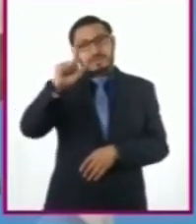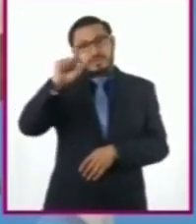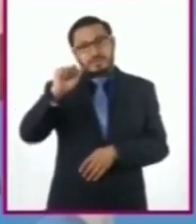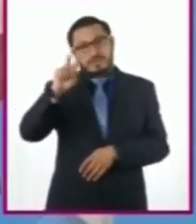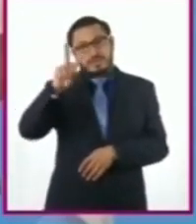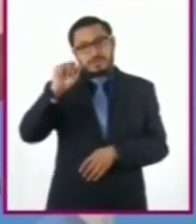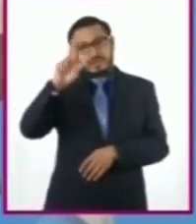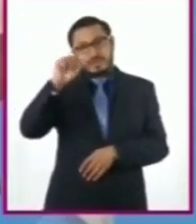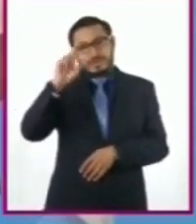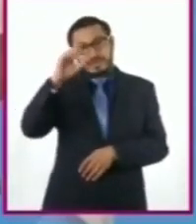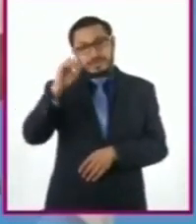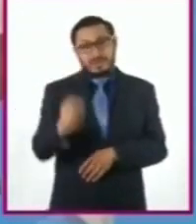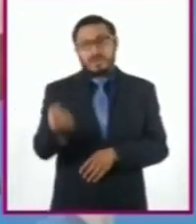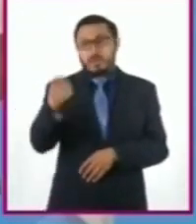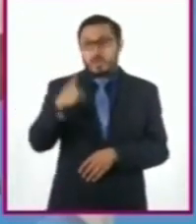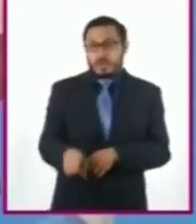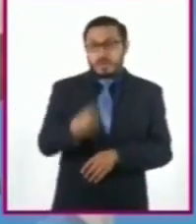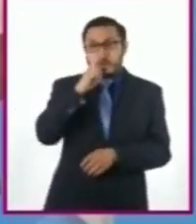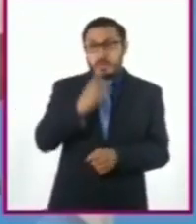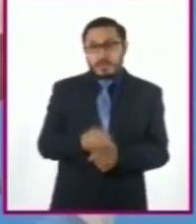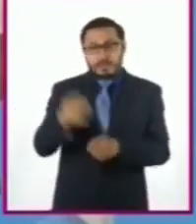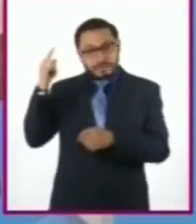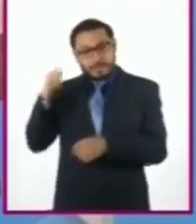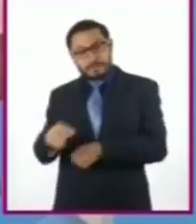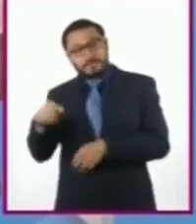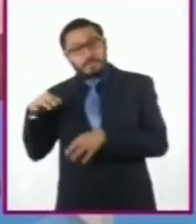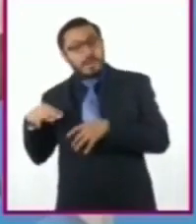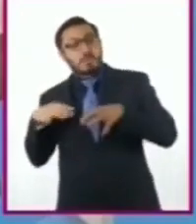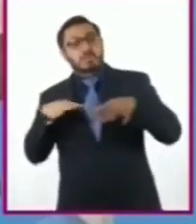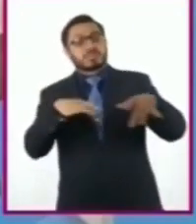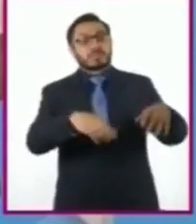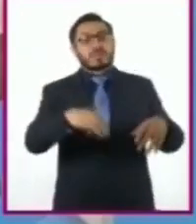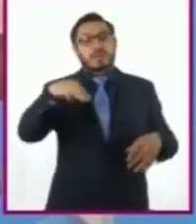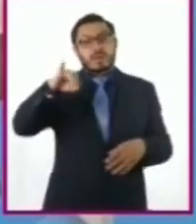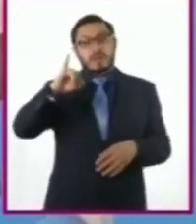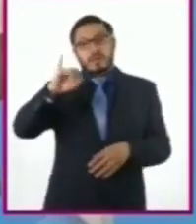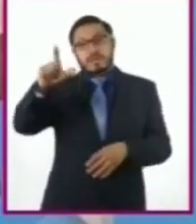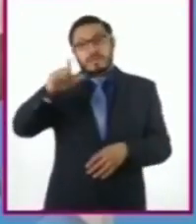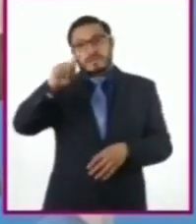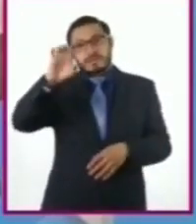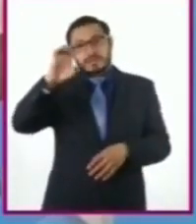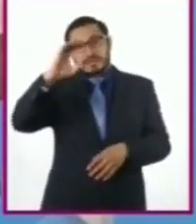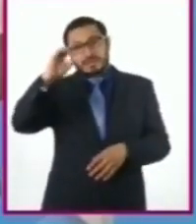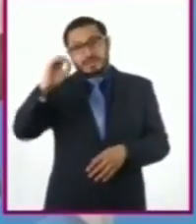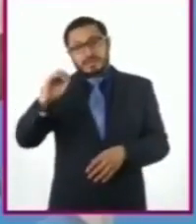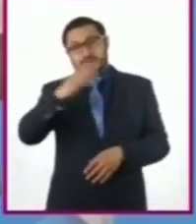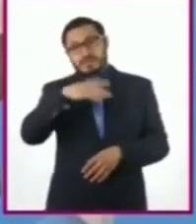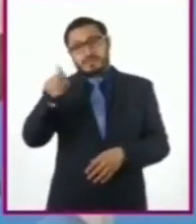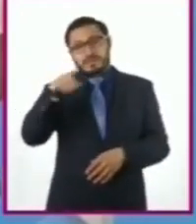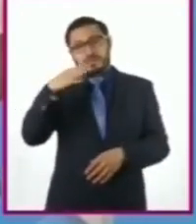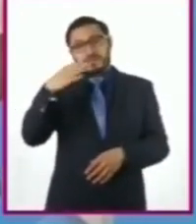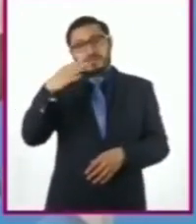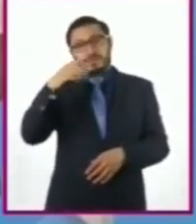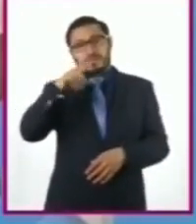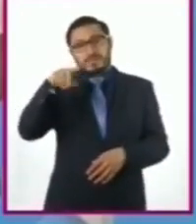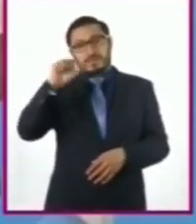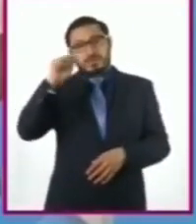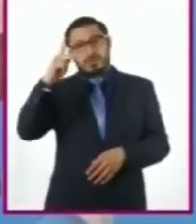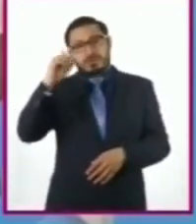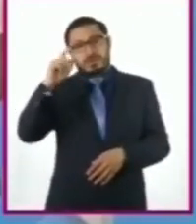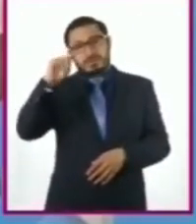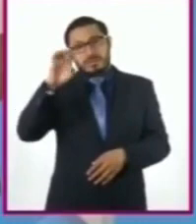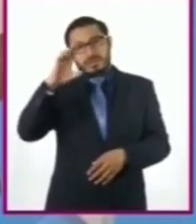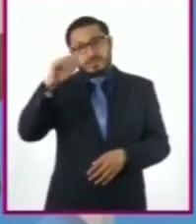y conquistar la región mixteca zapoteca. Su misión se extendería a Chiapas